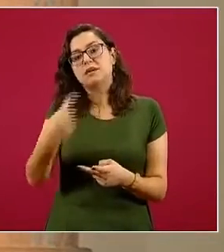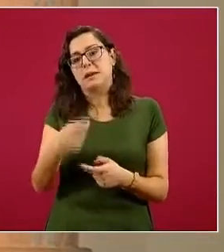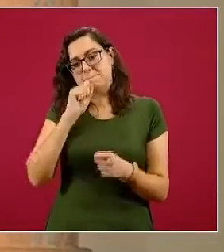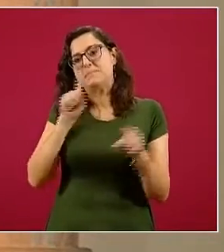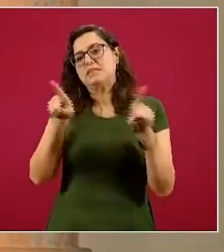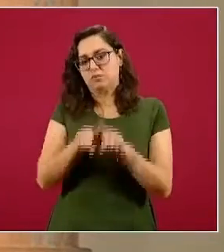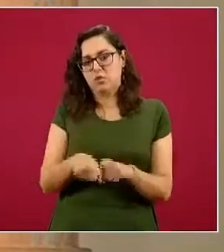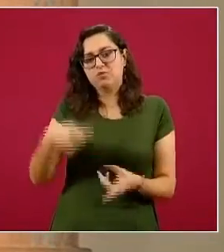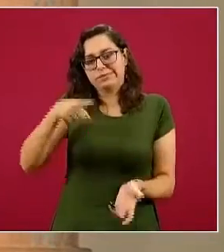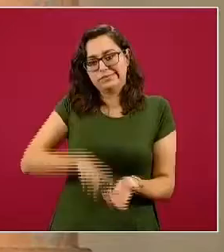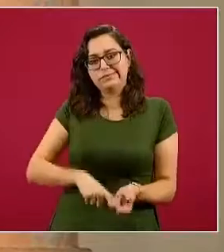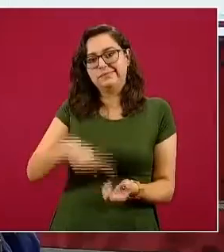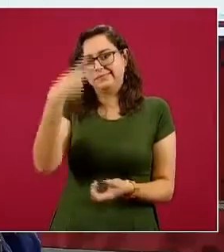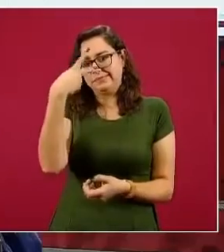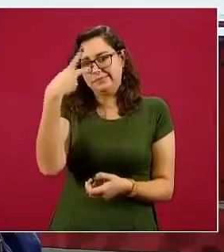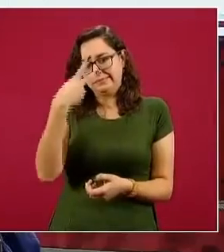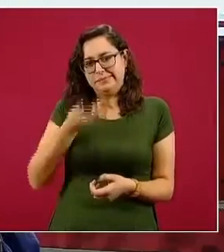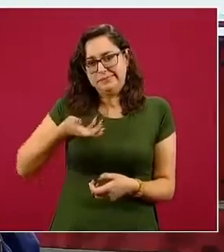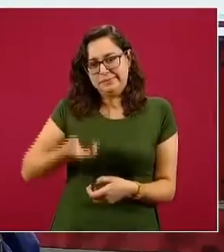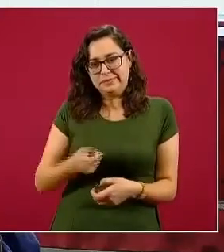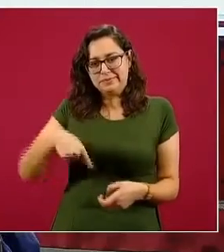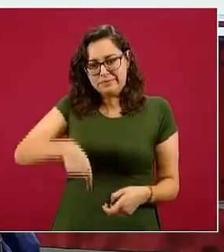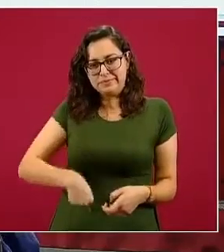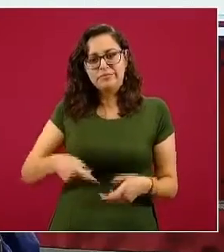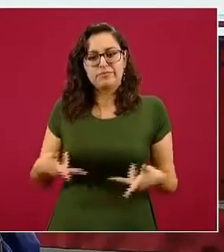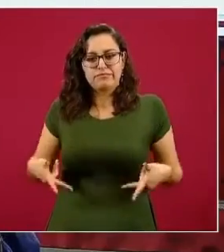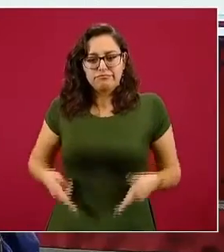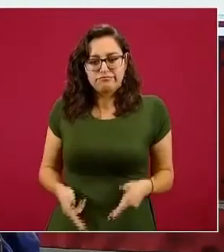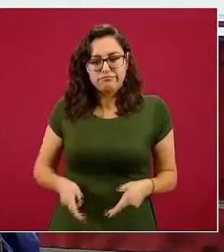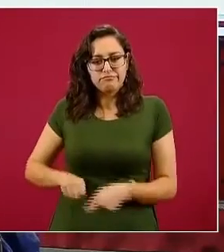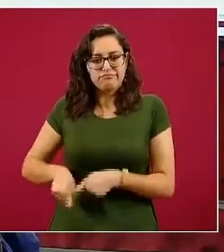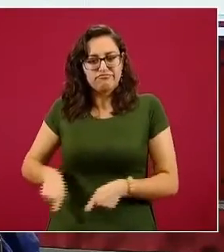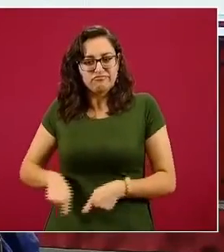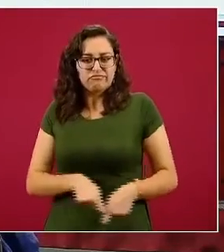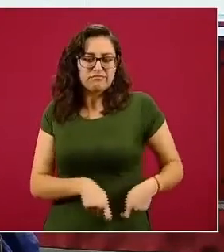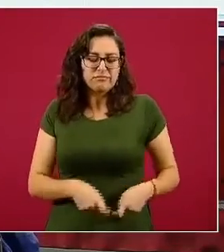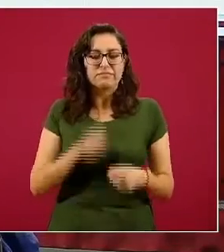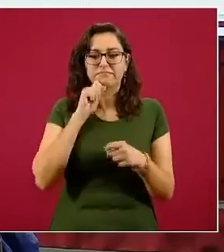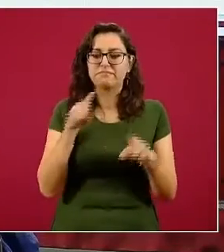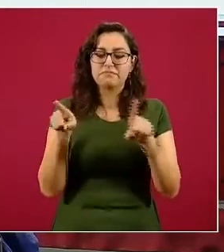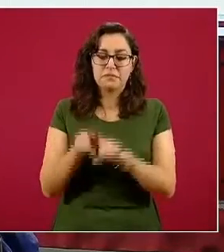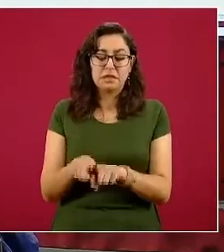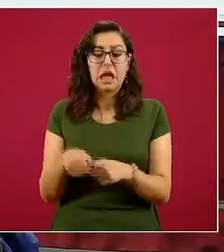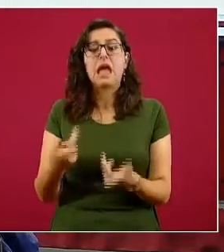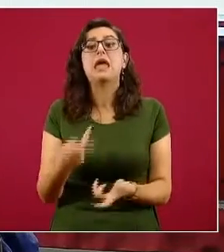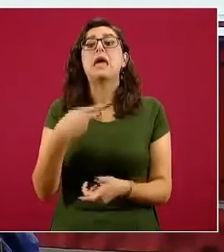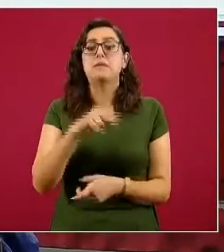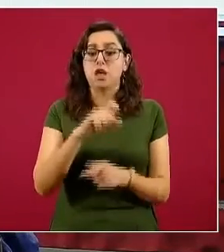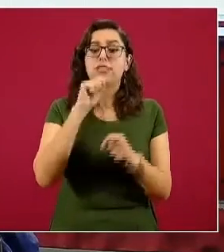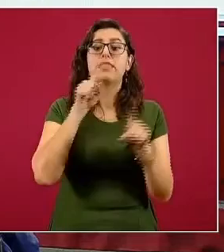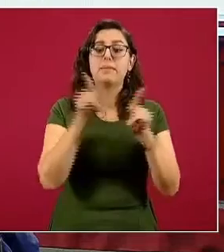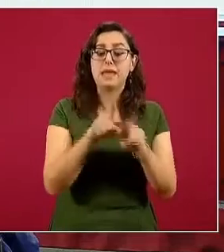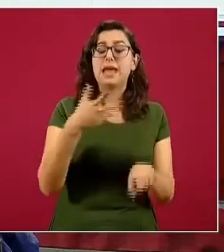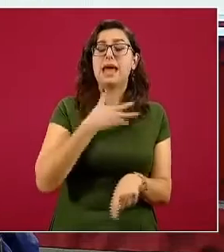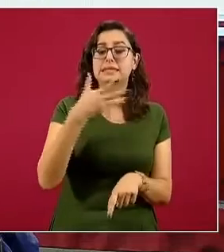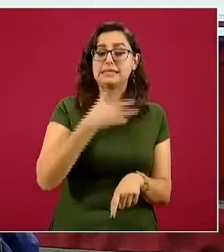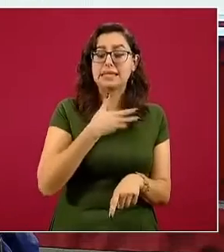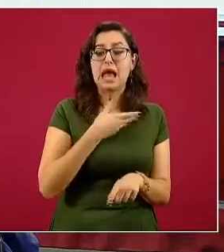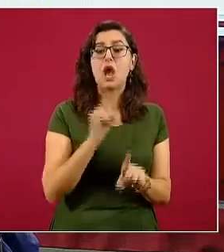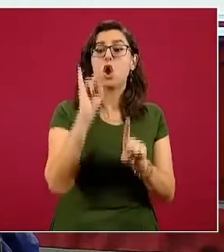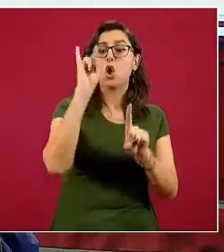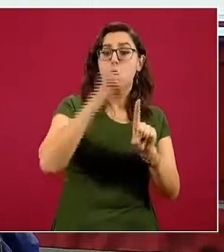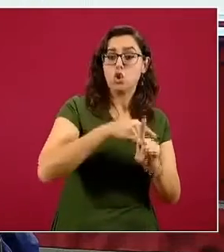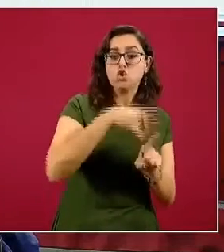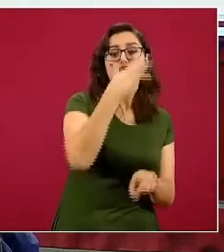día de hoy. Y recordar que entre esta gama de métodos están siempre el condón masculino y el condón femenino, que son